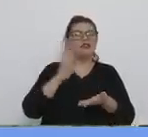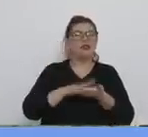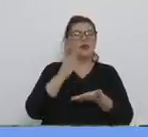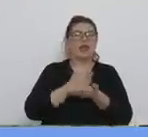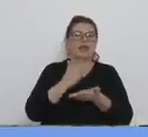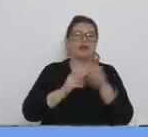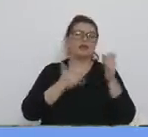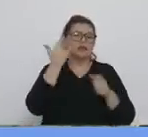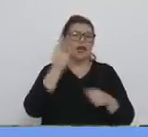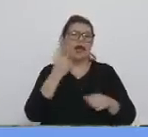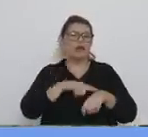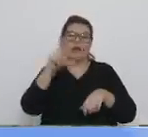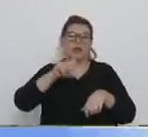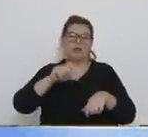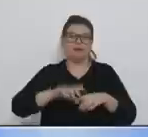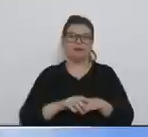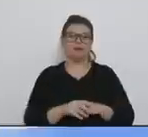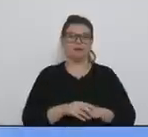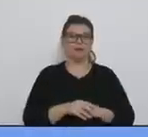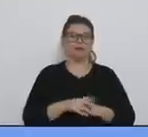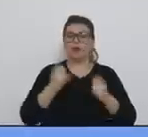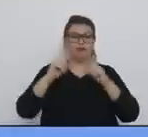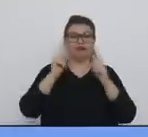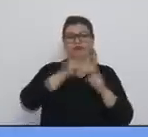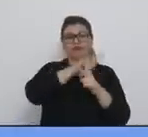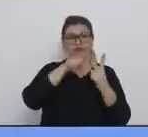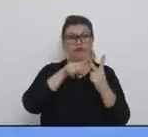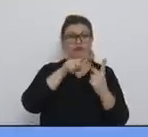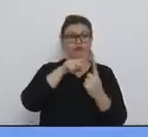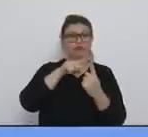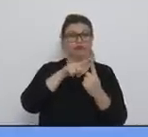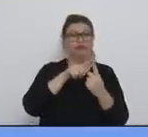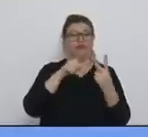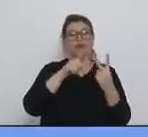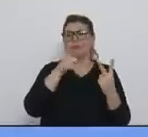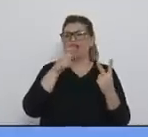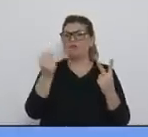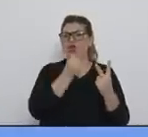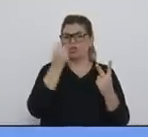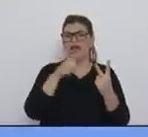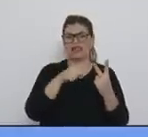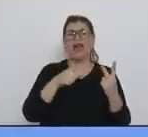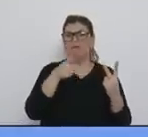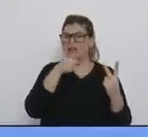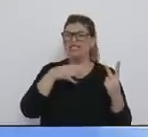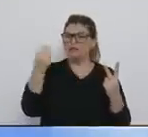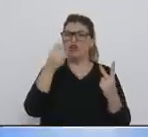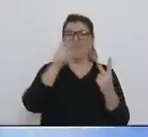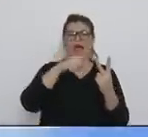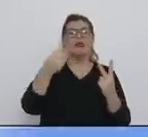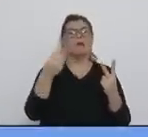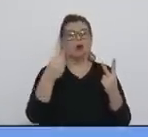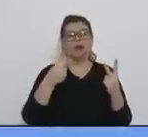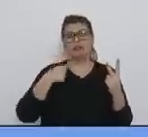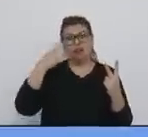minuto senador bueno simplificó con la otra terminó esto porque parece mucho más importante saber por qué me parece más importante porque yo creo que